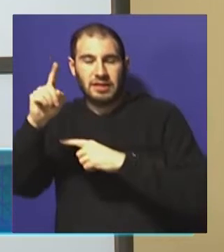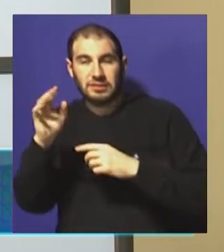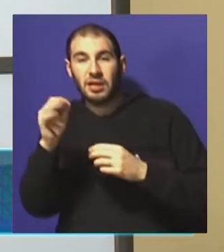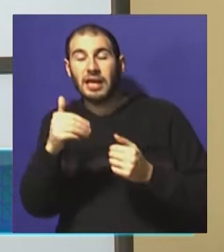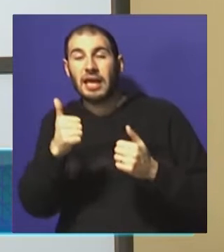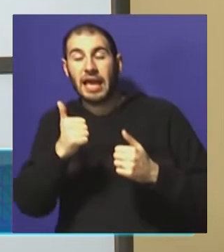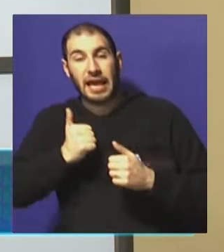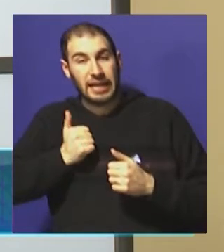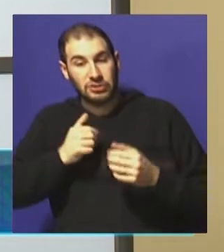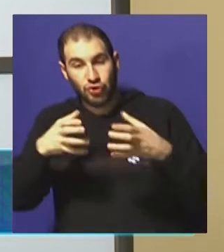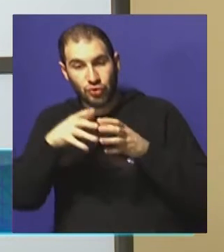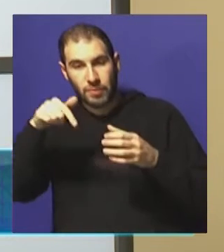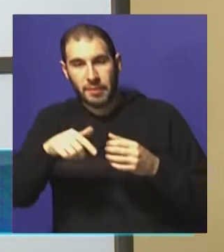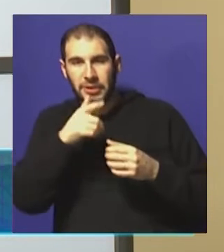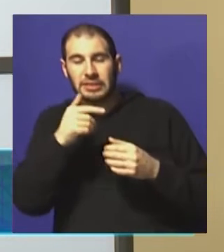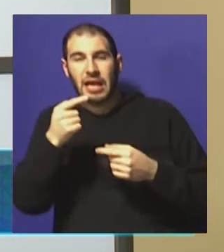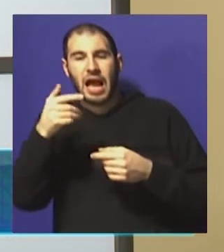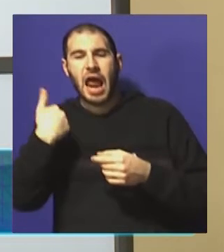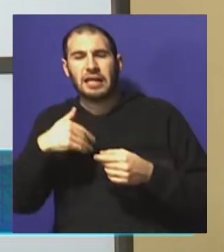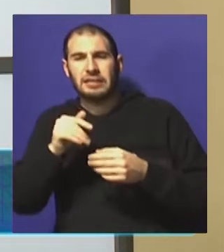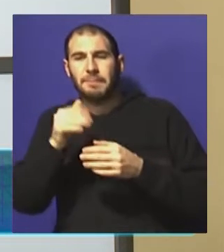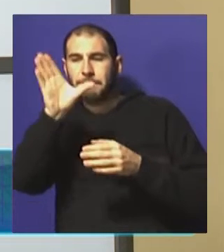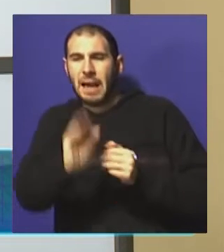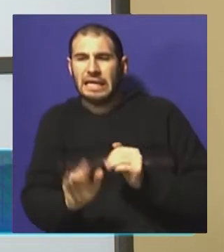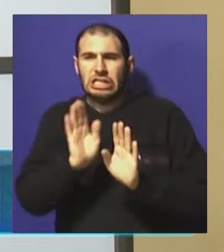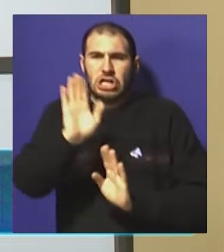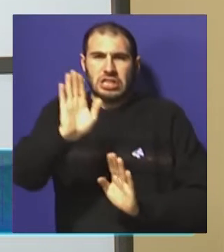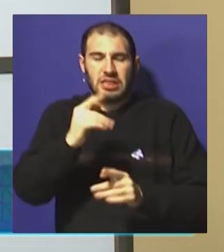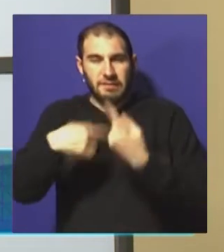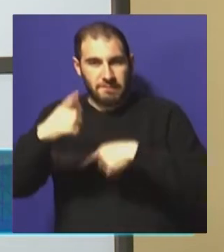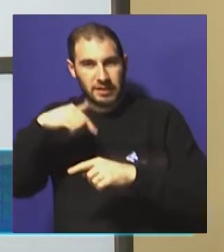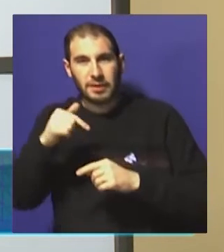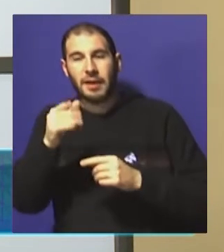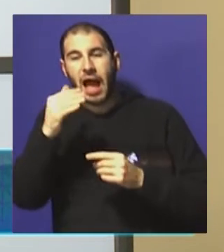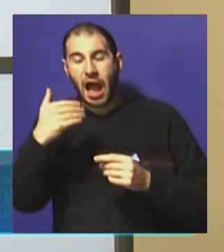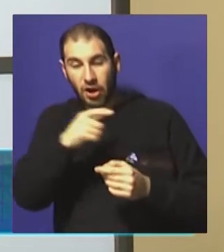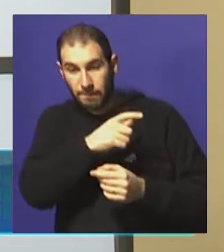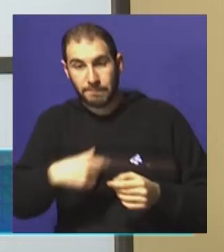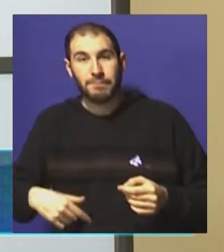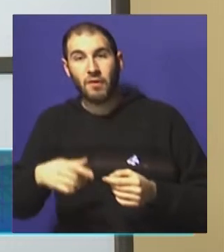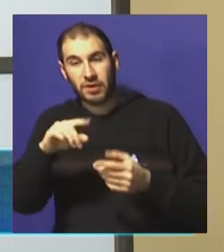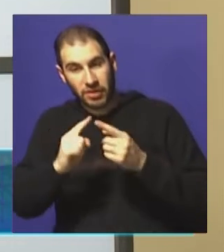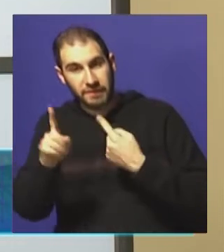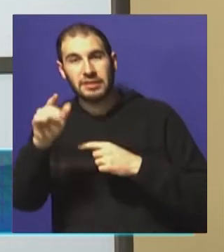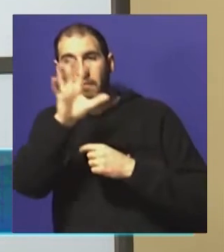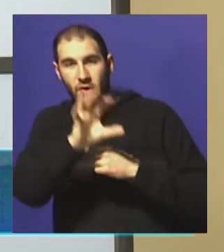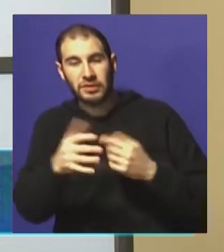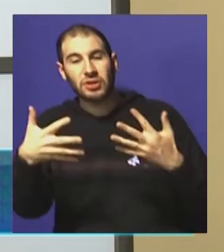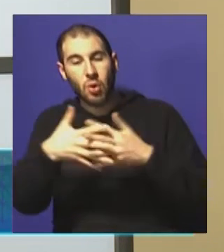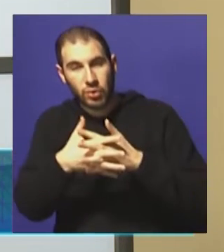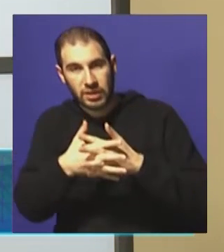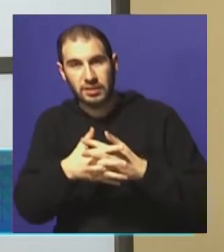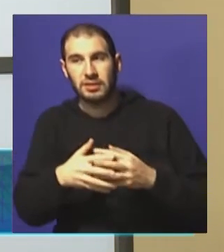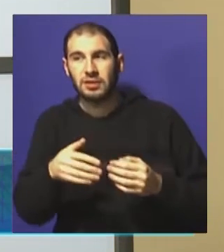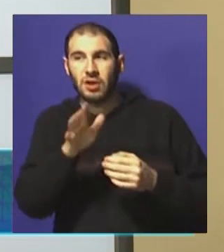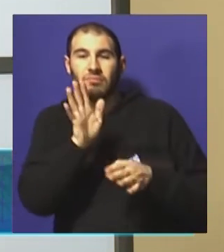ejército de una patria en rebelión y no de una patria que existía, de un Estado que existía, que eran estas provincias unidas, entendiendo la